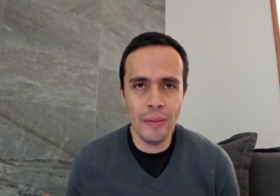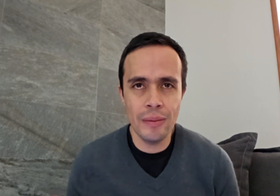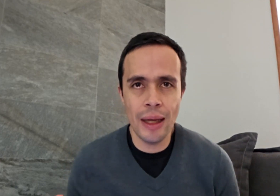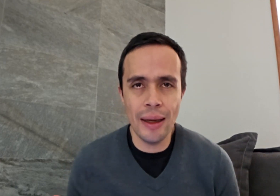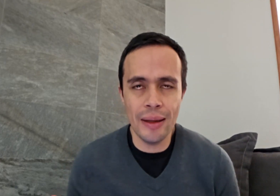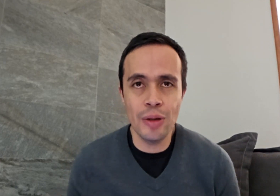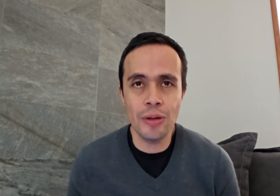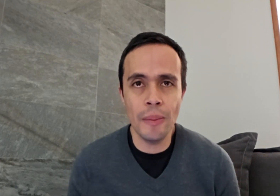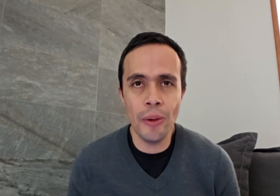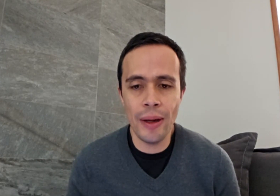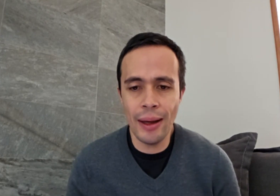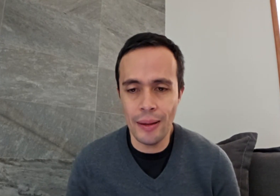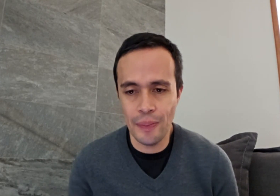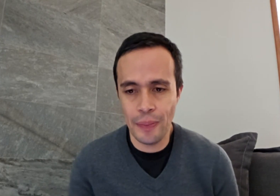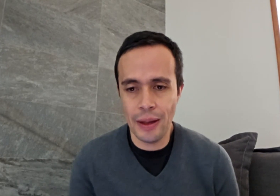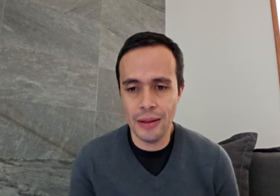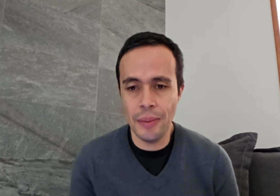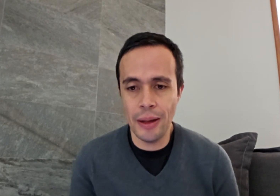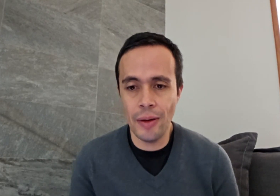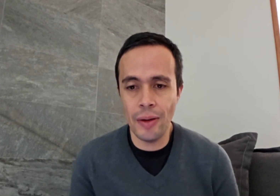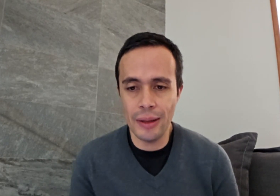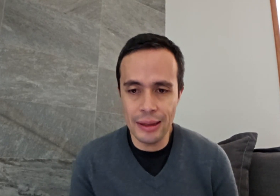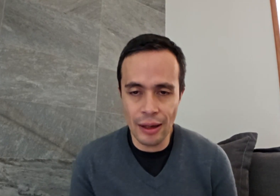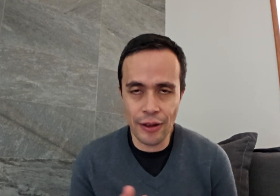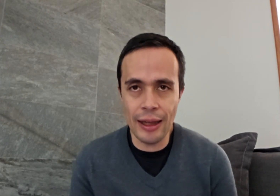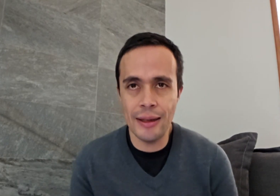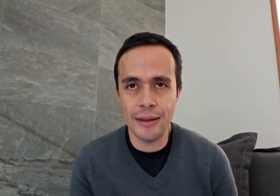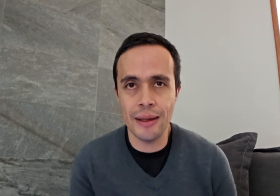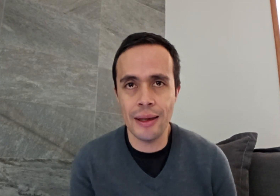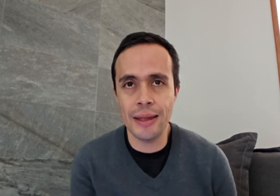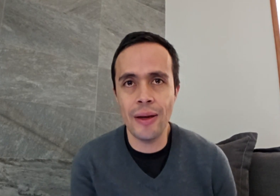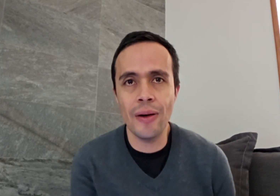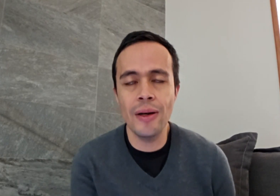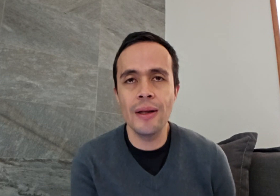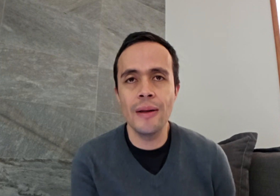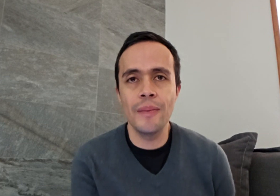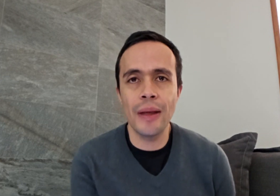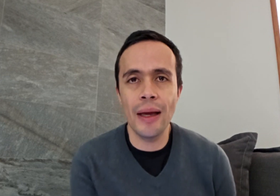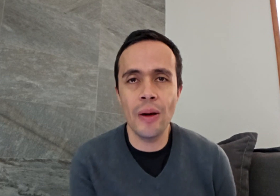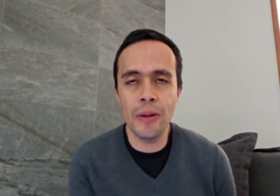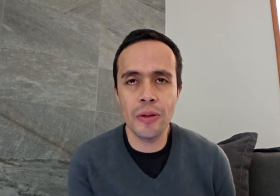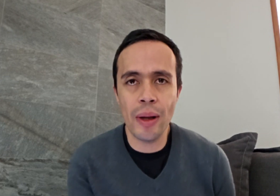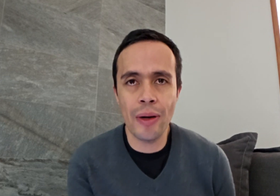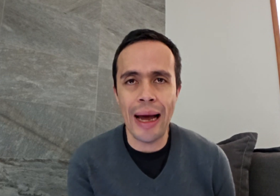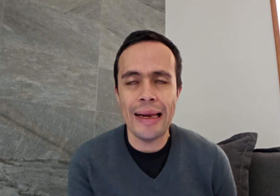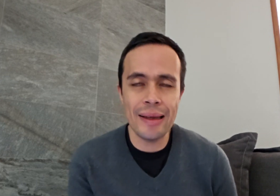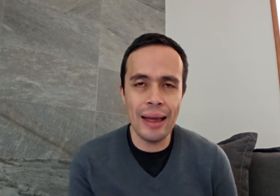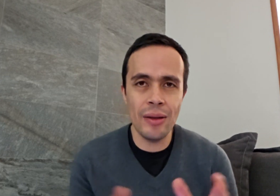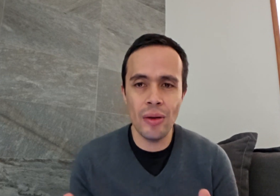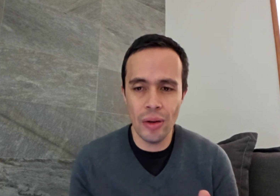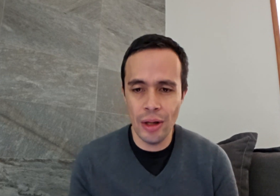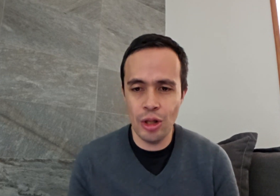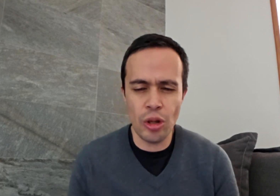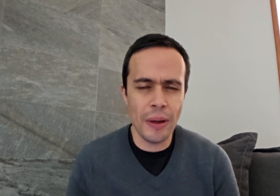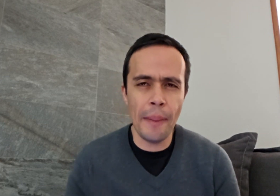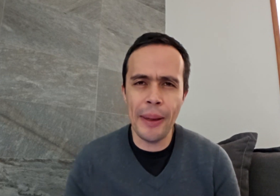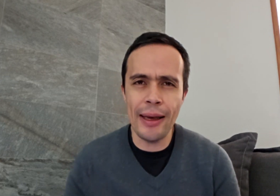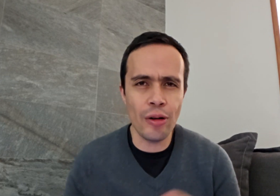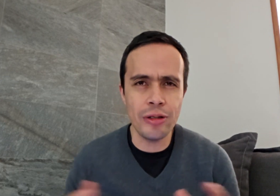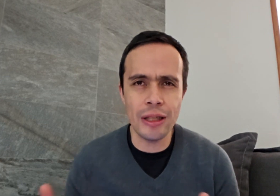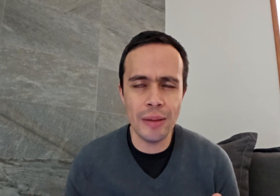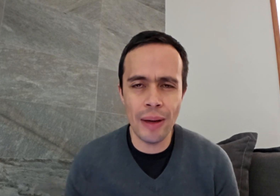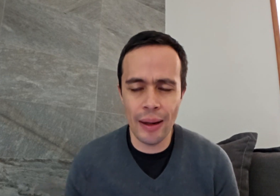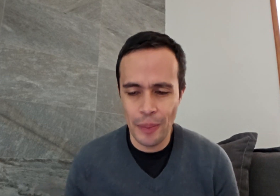se metió en la discusión pública. Se metió desde el final del sexenio de López Obrador, alertando sobre